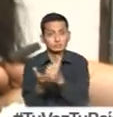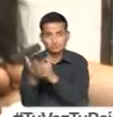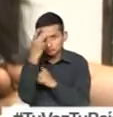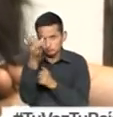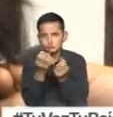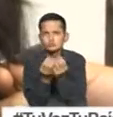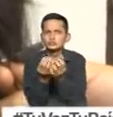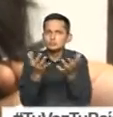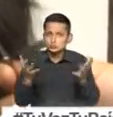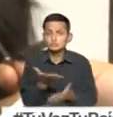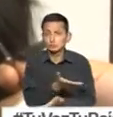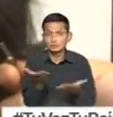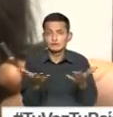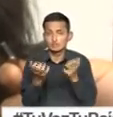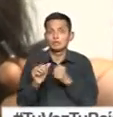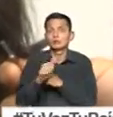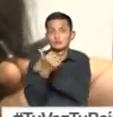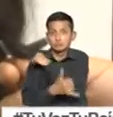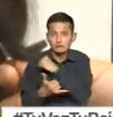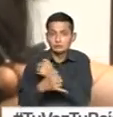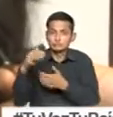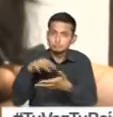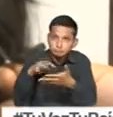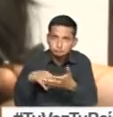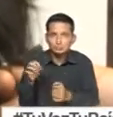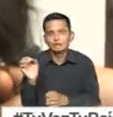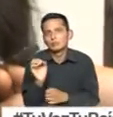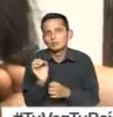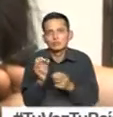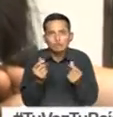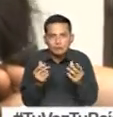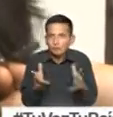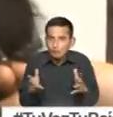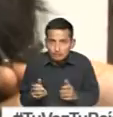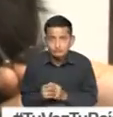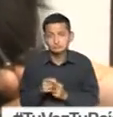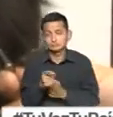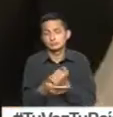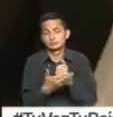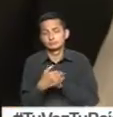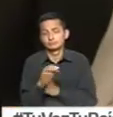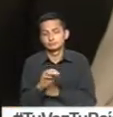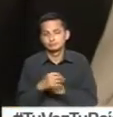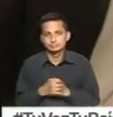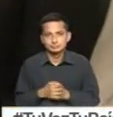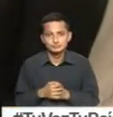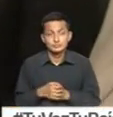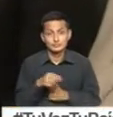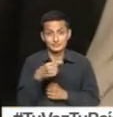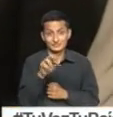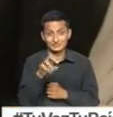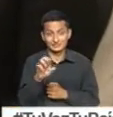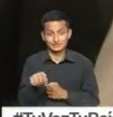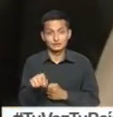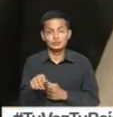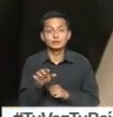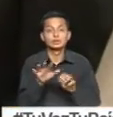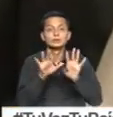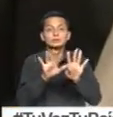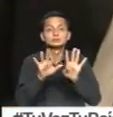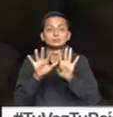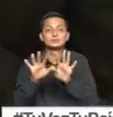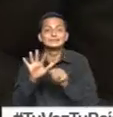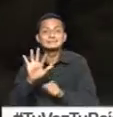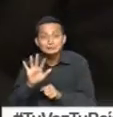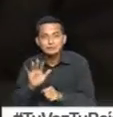varios chicos que desean estudiar en el exterior, desean estudiar o no tienen las posibilidades. Entonces es una gran ayuda. Grace, quien obtuvo